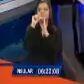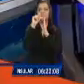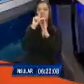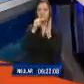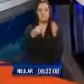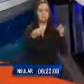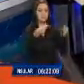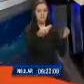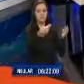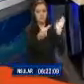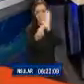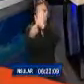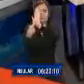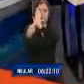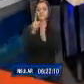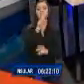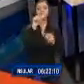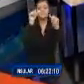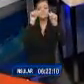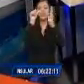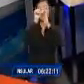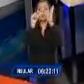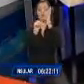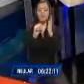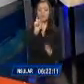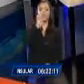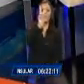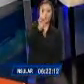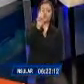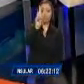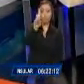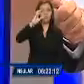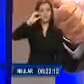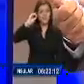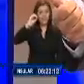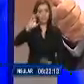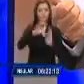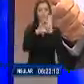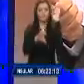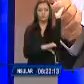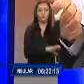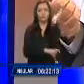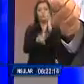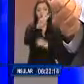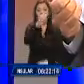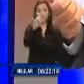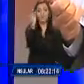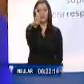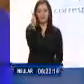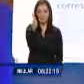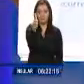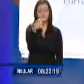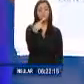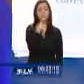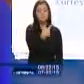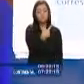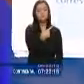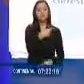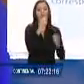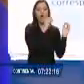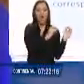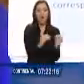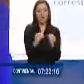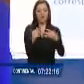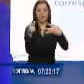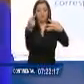favor. Artículo 210 de la Constitución, ¿no es cierto? Dice, designará a los miembros principales y suplentes en orden de